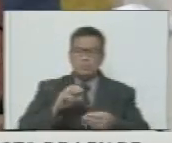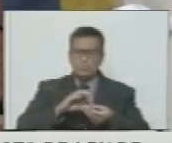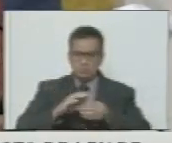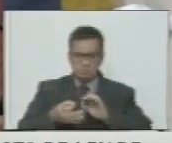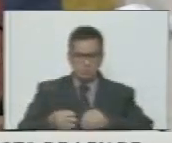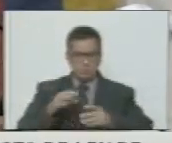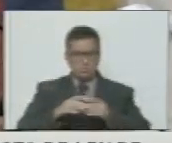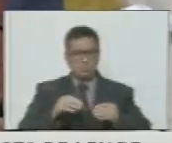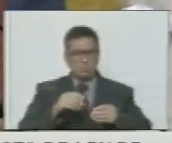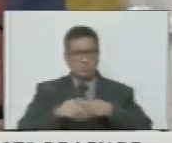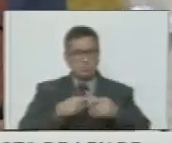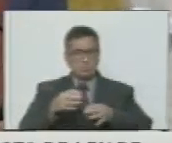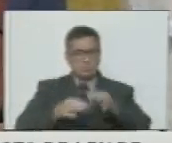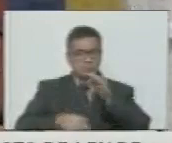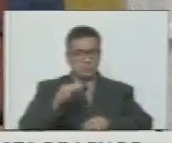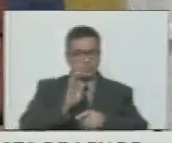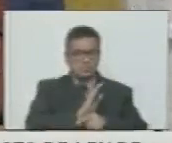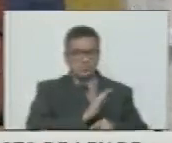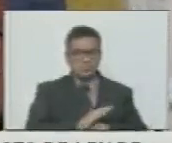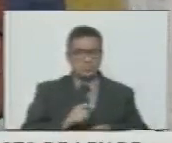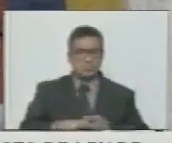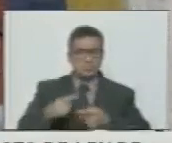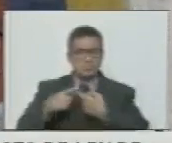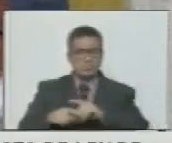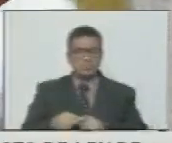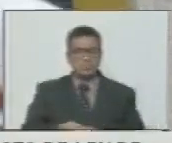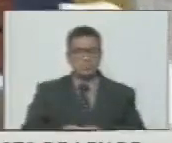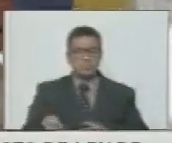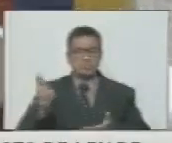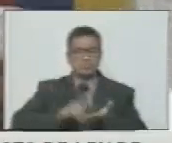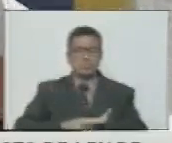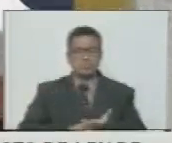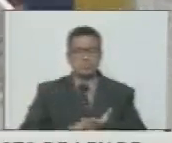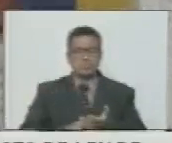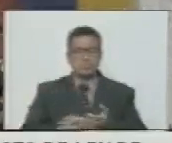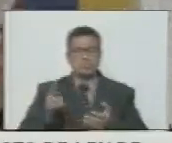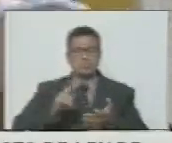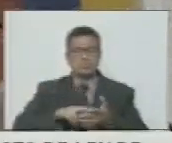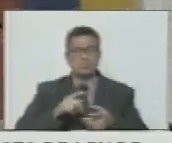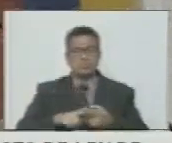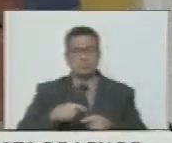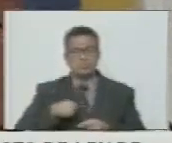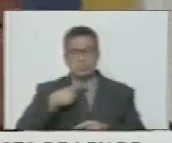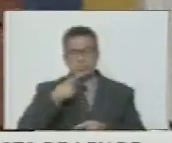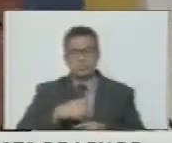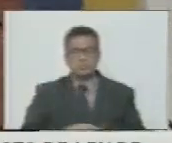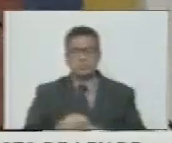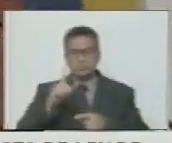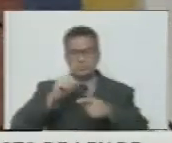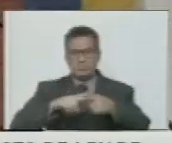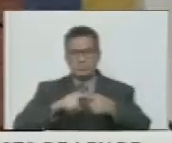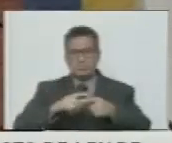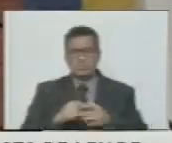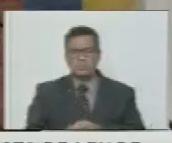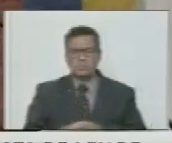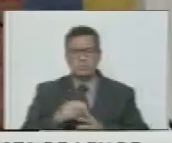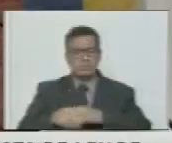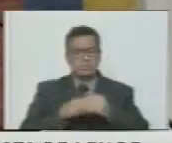las sociedades de corretaje de seguros o de reaseguros, quien,